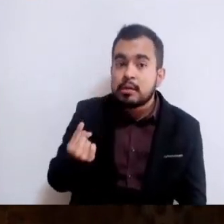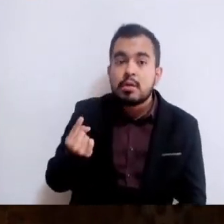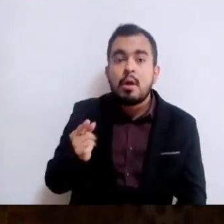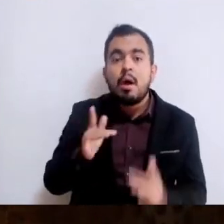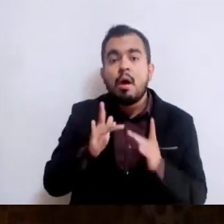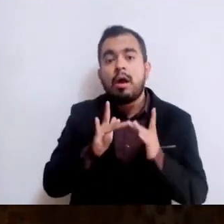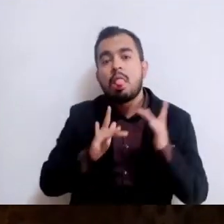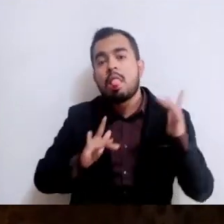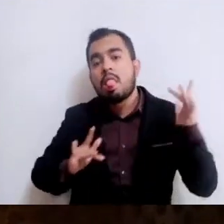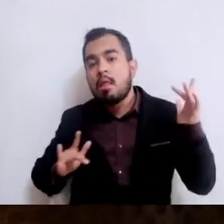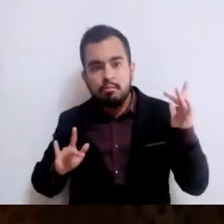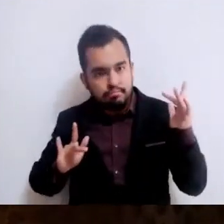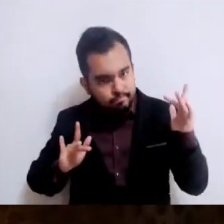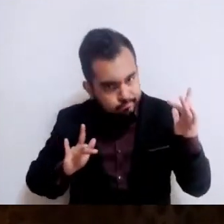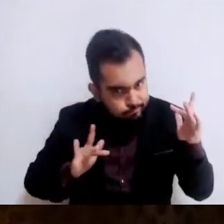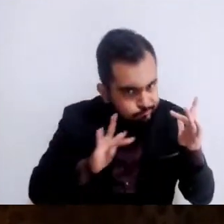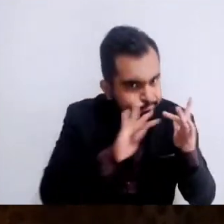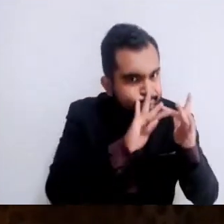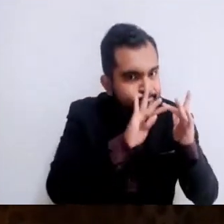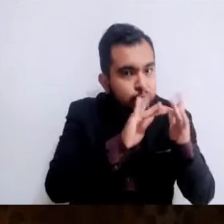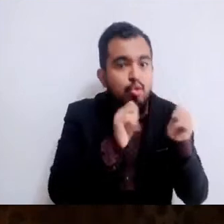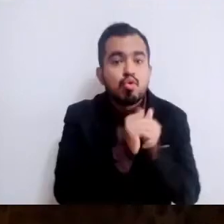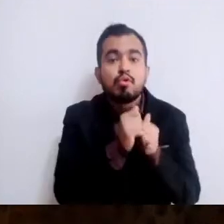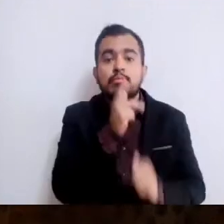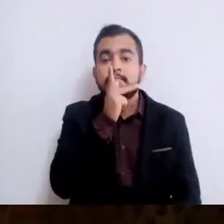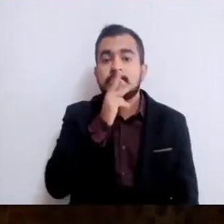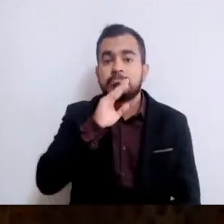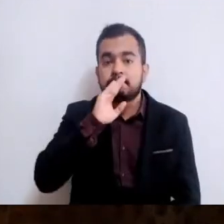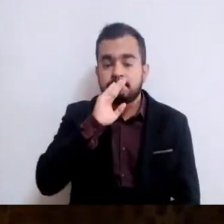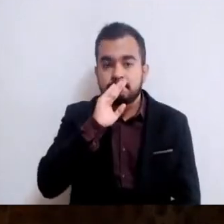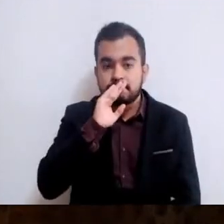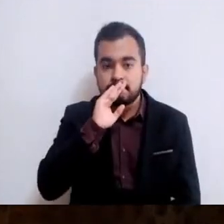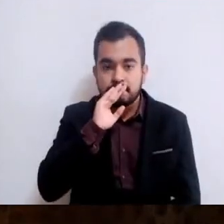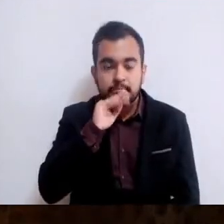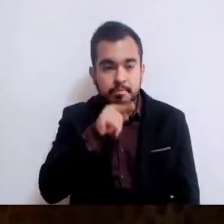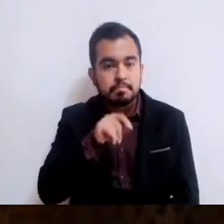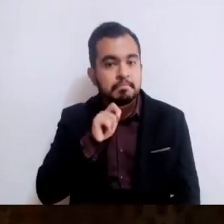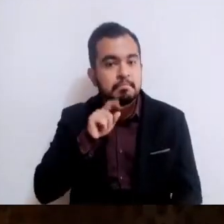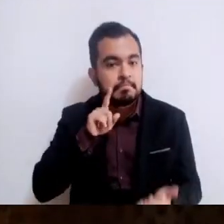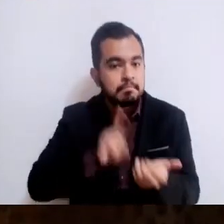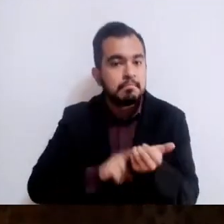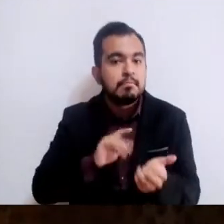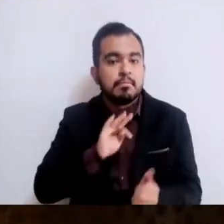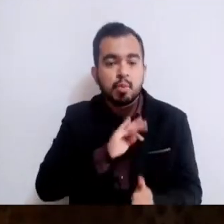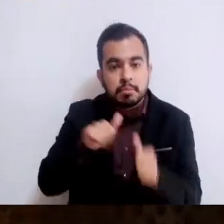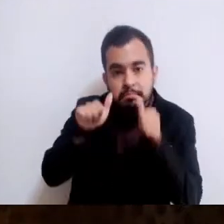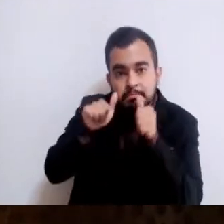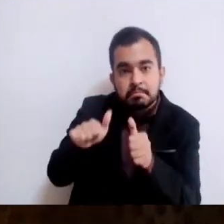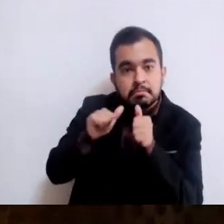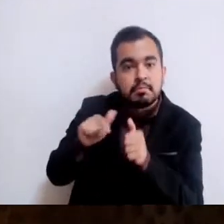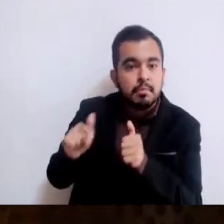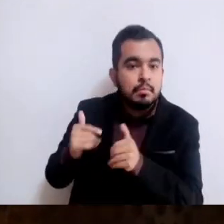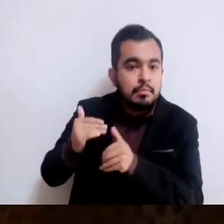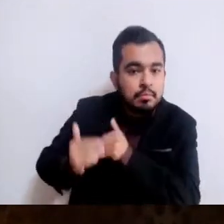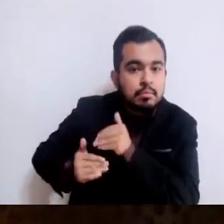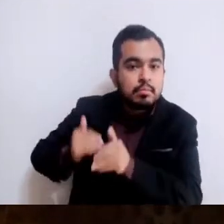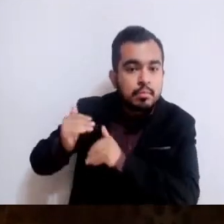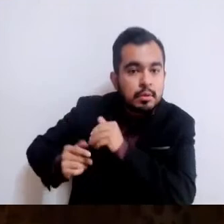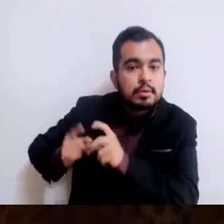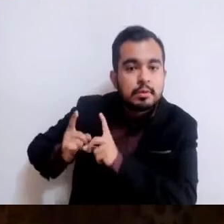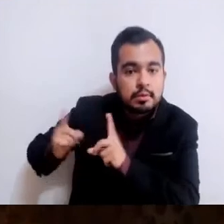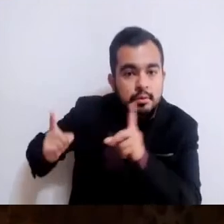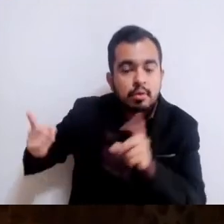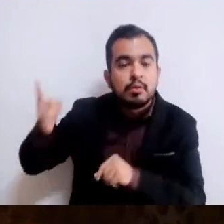el adulto y éste pueda estar al tanto de su desarrollo para cubrir sus necesidades